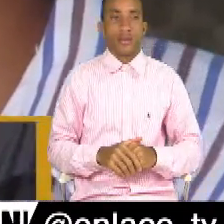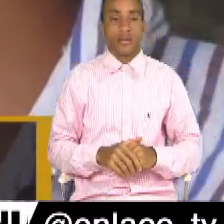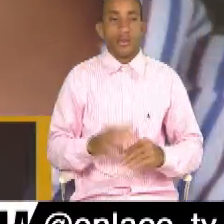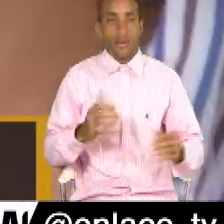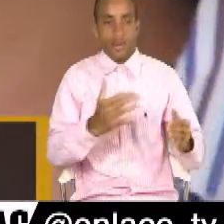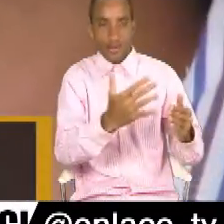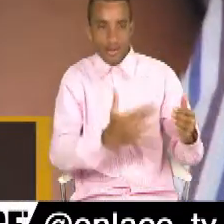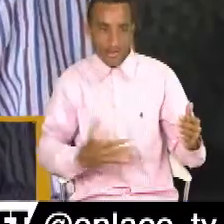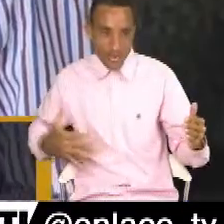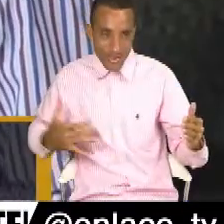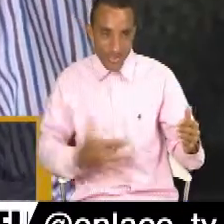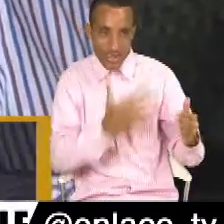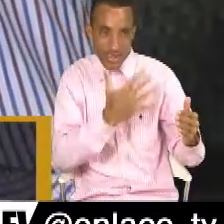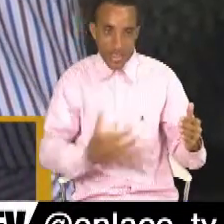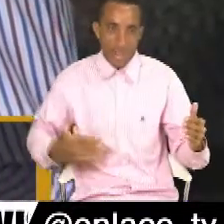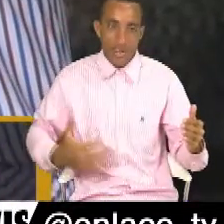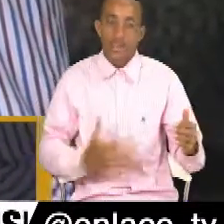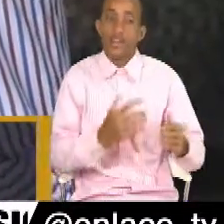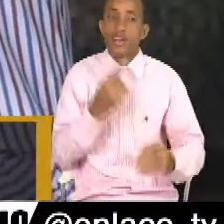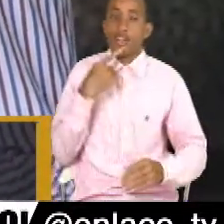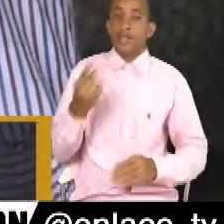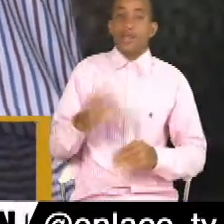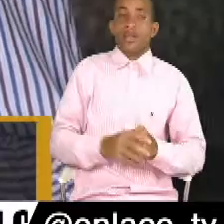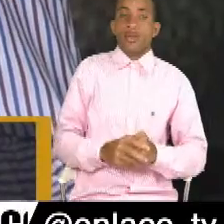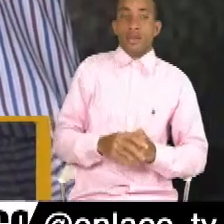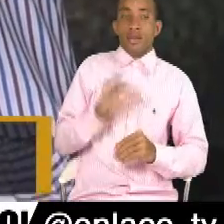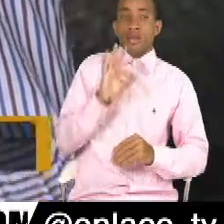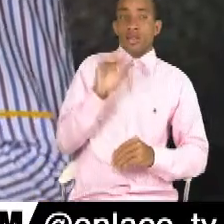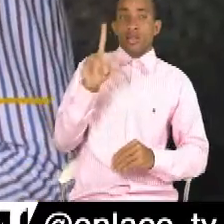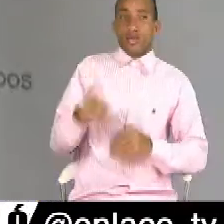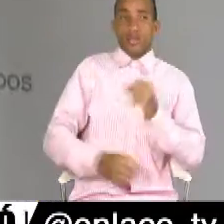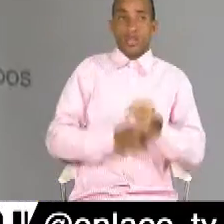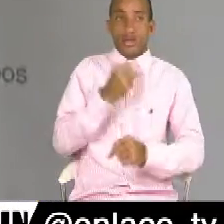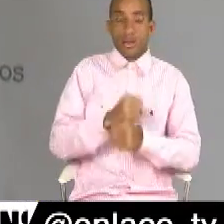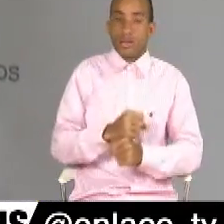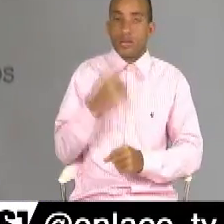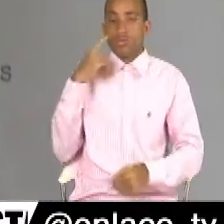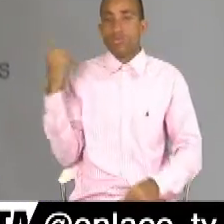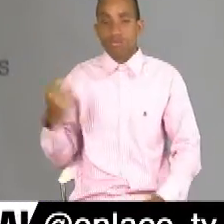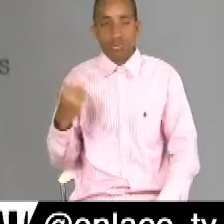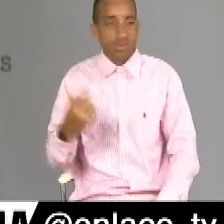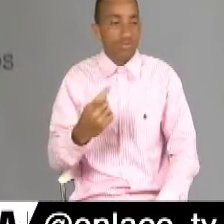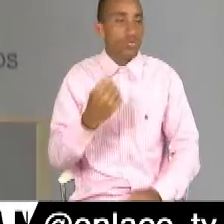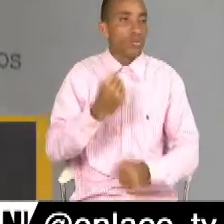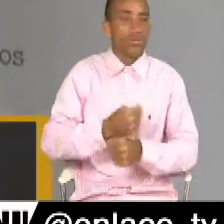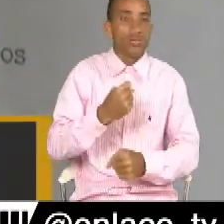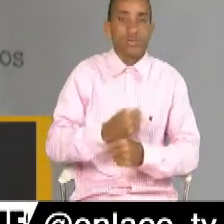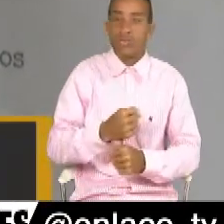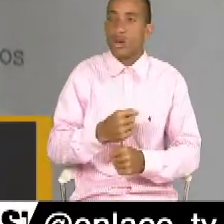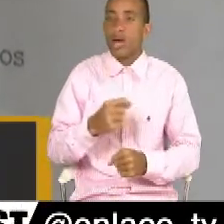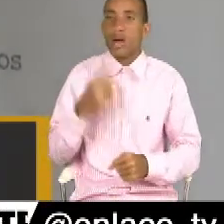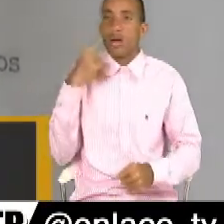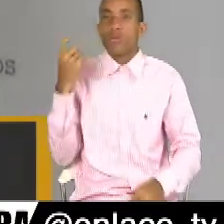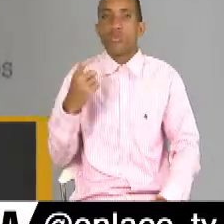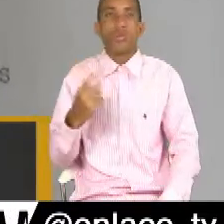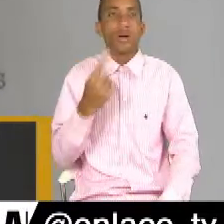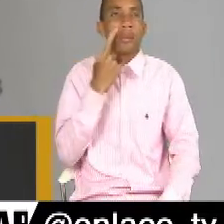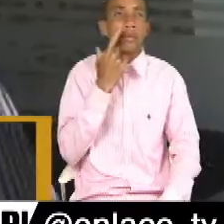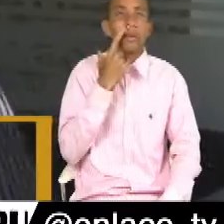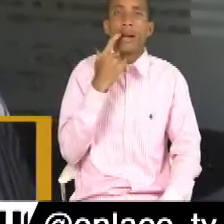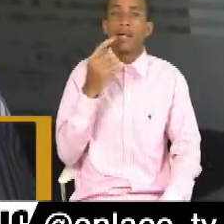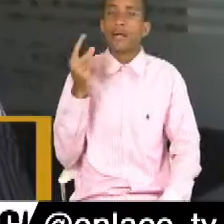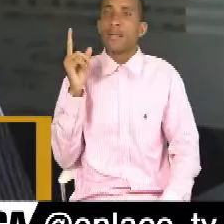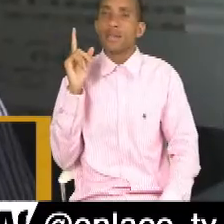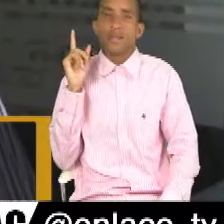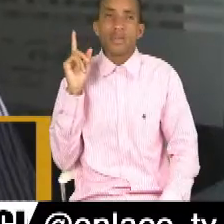responde al nombre de William Carvajal Jaimes, de 36 años de edad, busca a su padre Gilberto Carvajal Castro, a quien no ve hace 28 años.